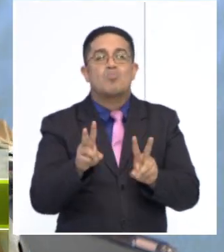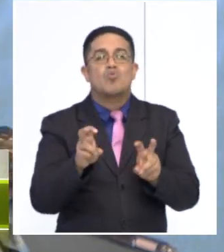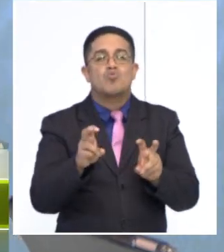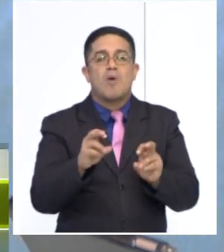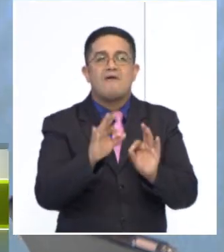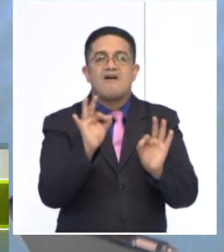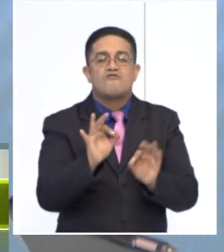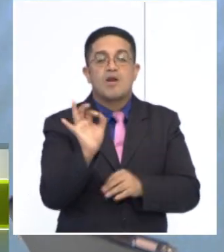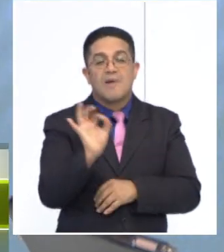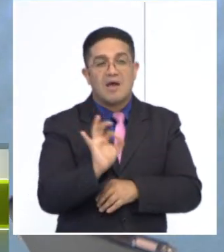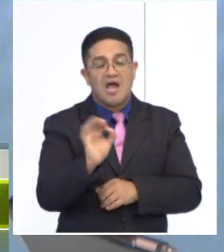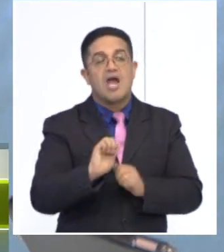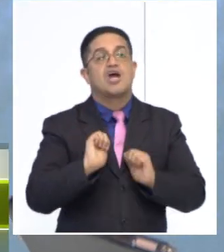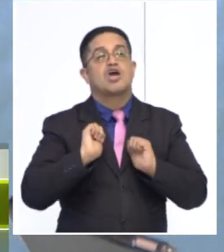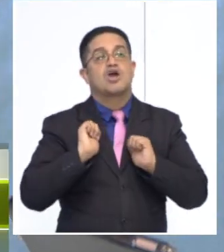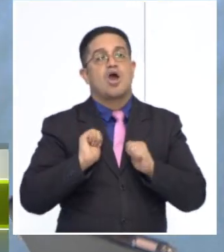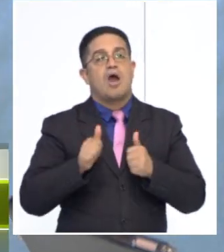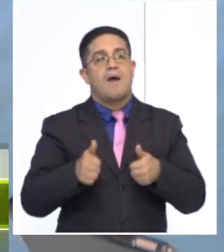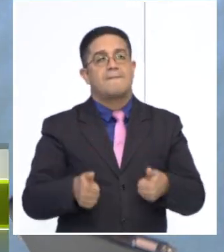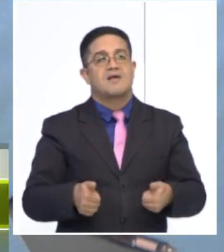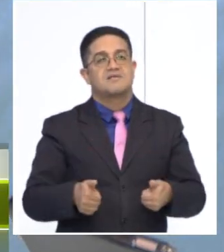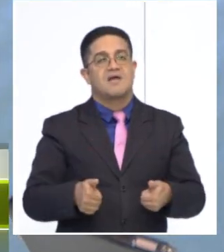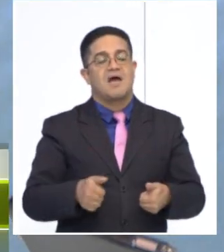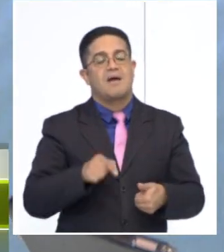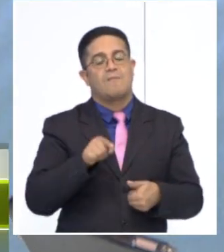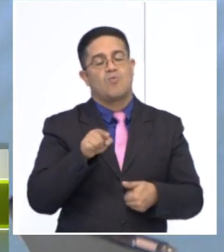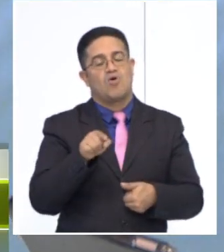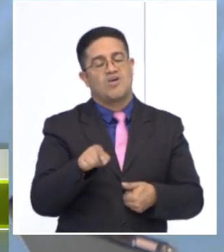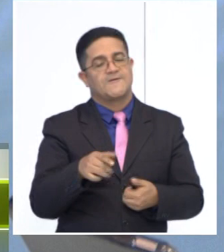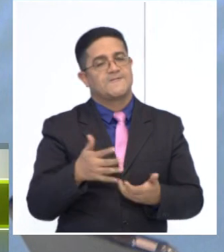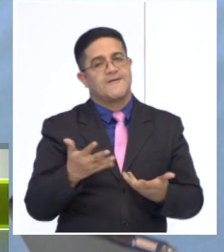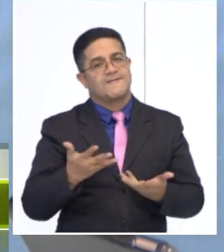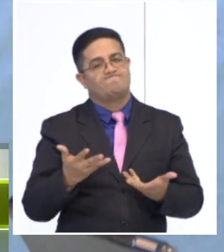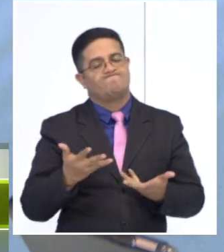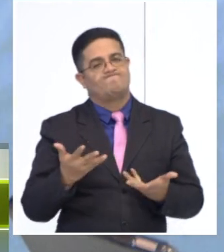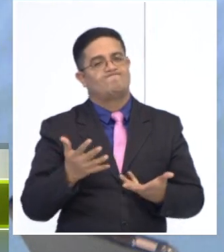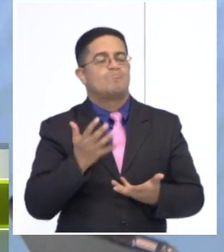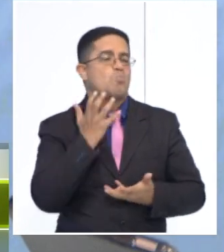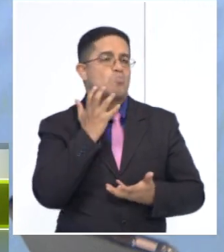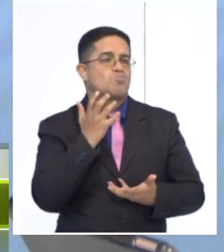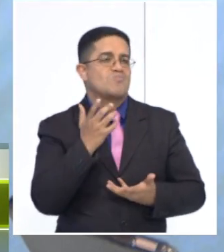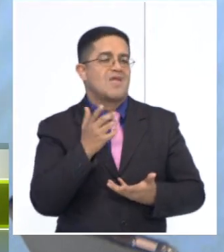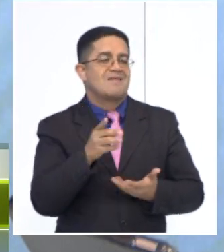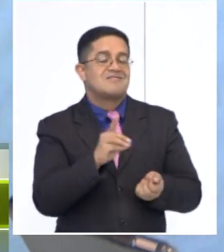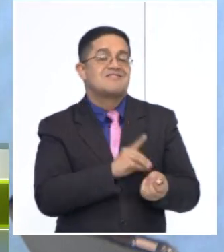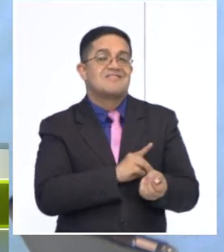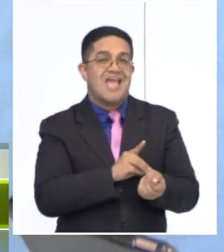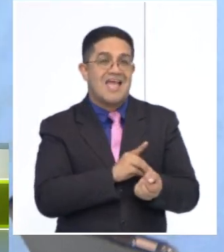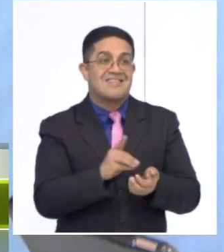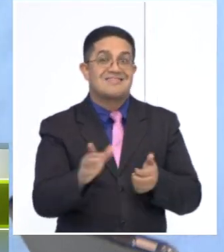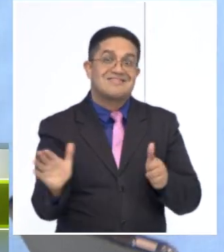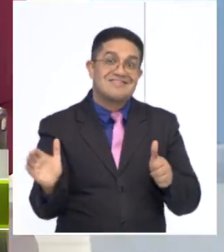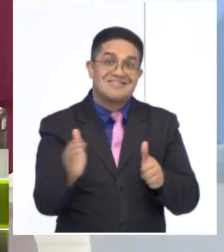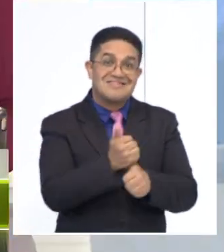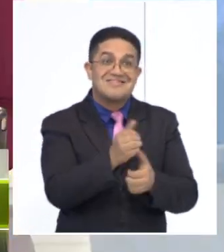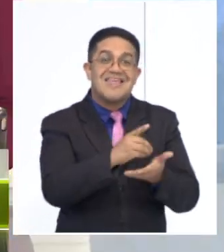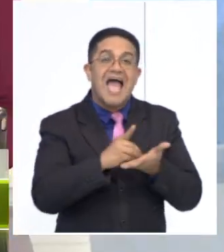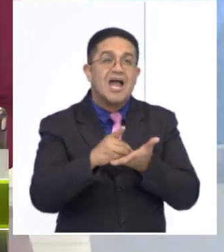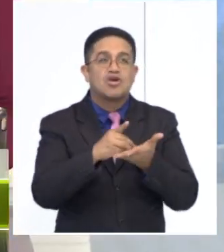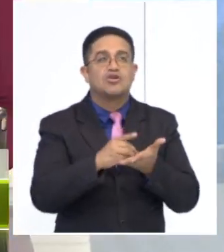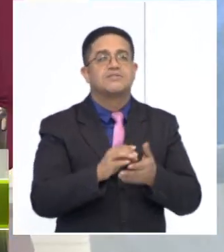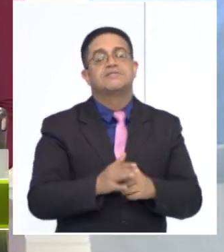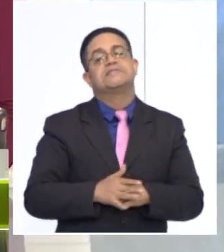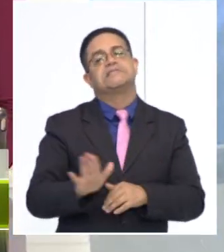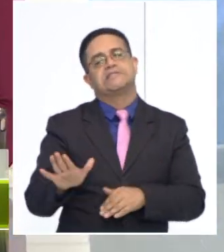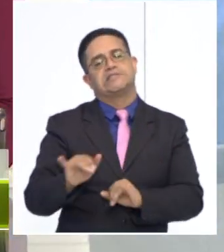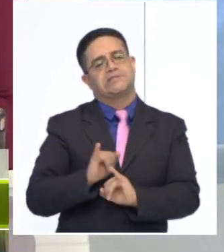cada día más en ese paquete, por ponerlo de una manera, que es el diagnóstico de la diabetes. Por supuesto, doctora. Ahora